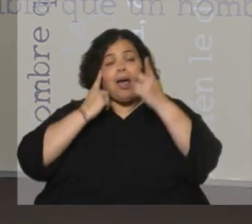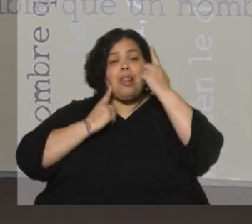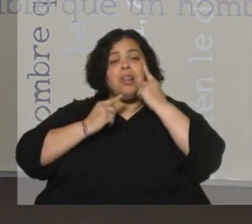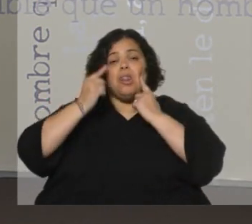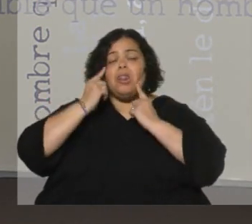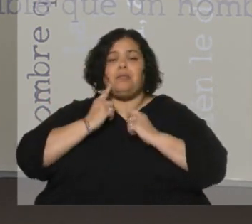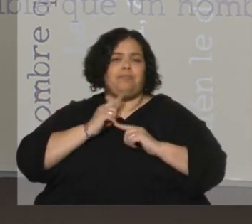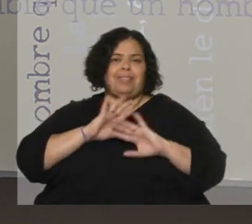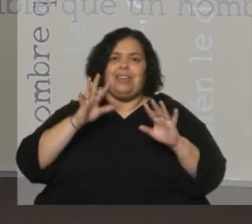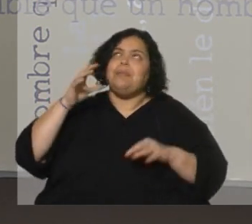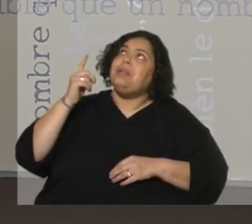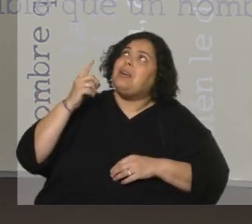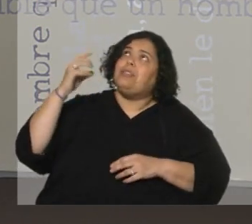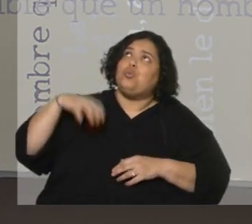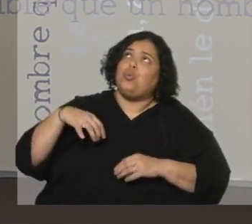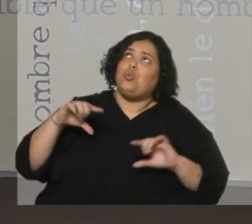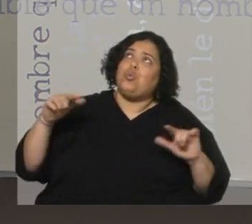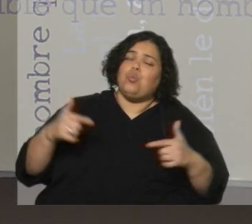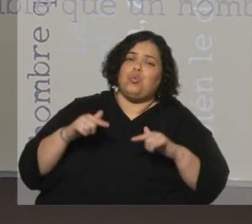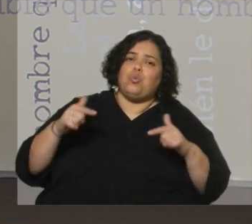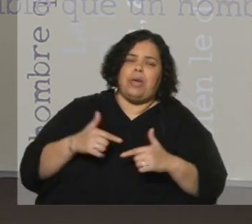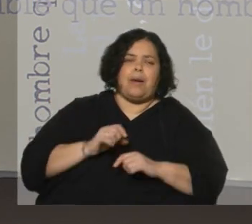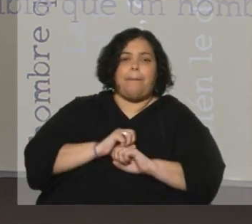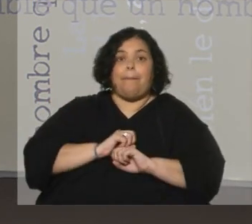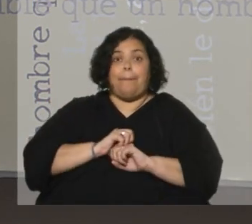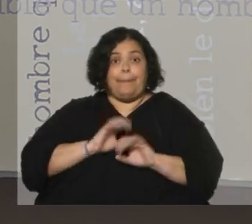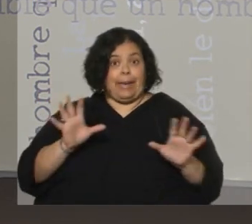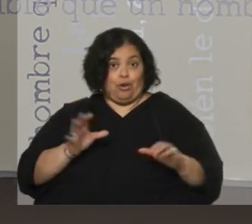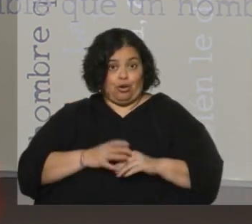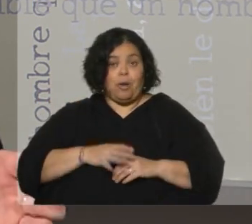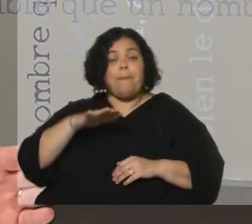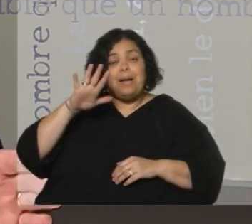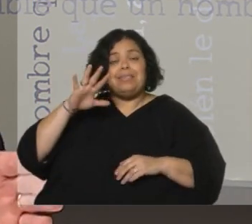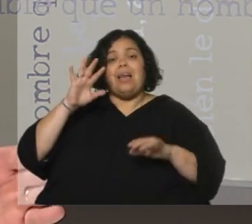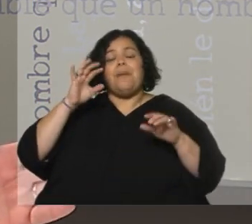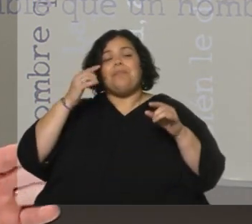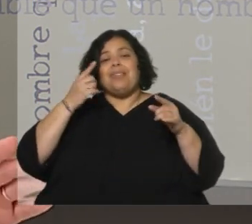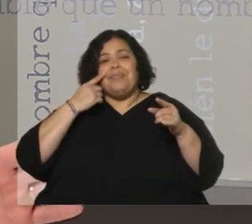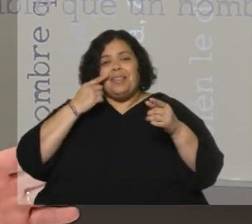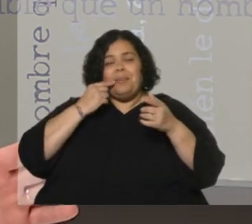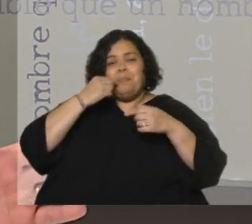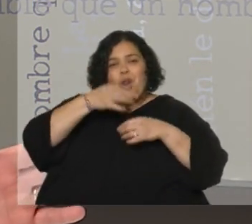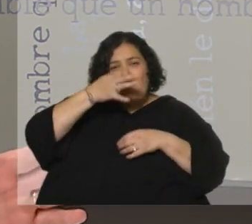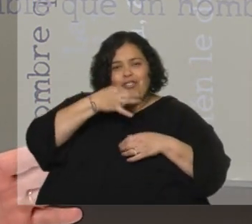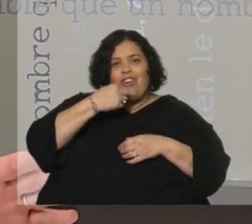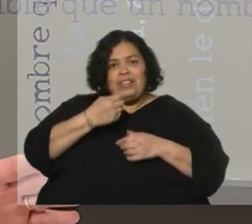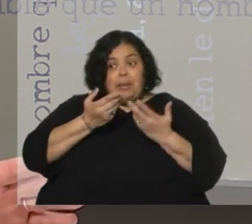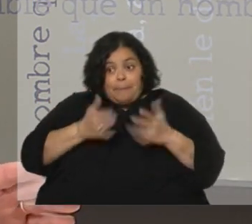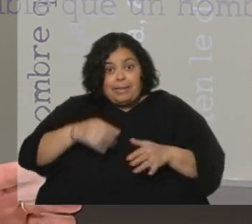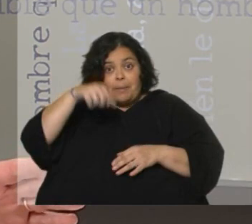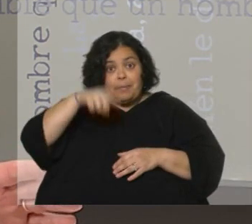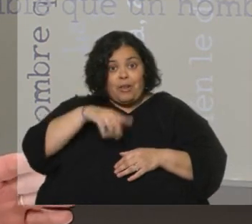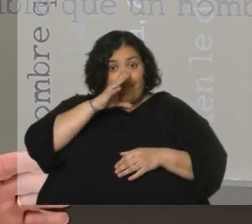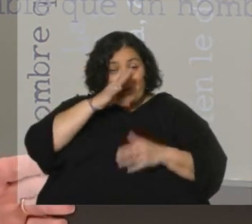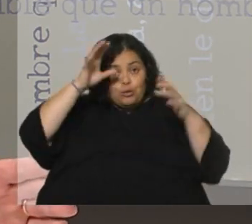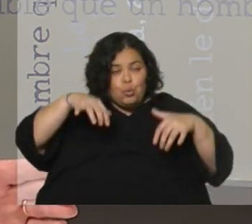y no llueve y no llueve y no llueve y no llueve fue creo que el año que los meteorólogos le erraron más en la historia porque empezaba a llom el primero de febrero y no llovió hasta creo